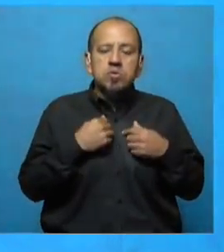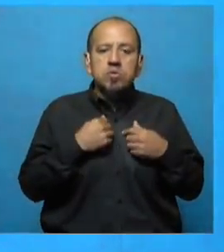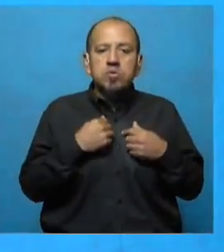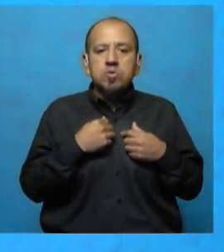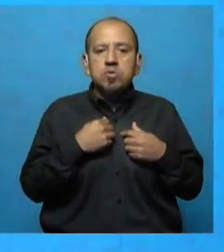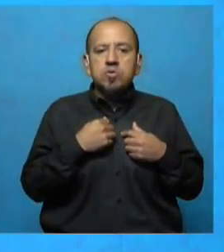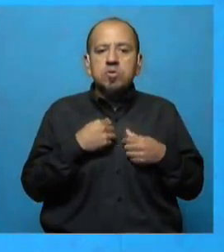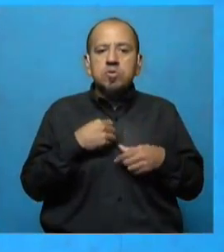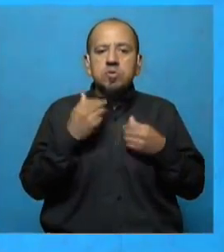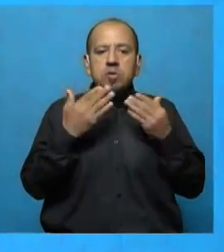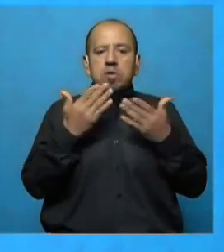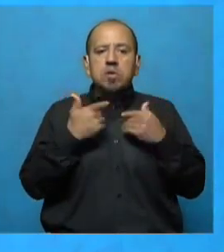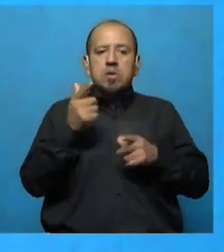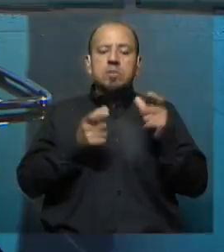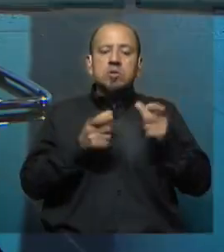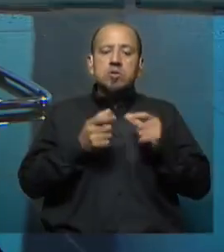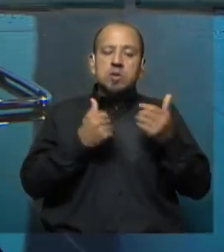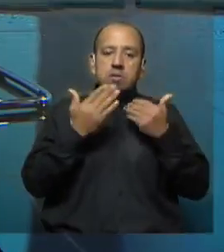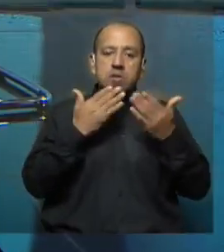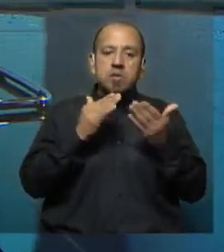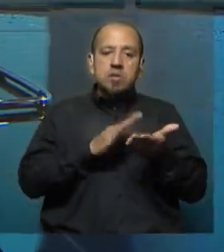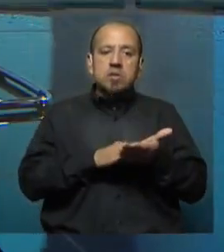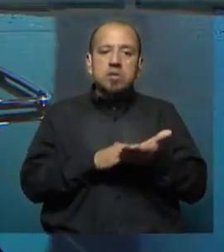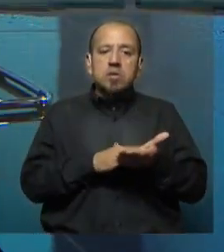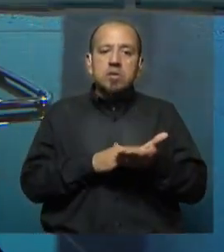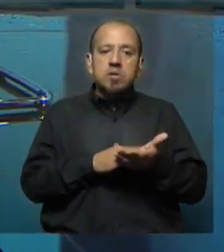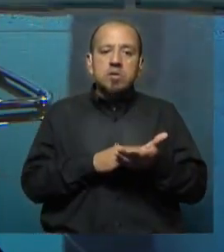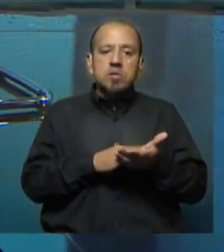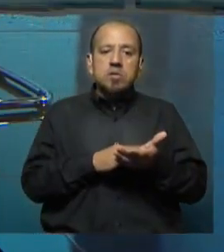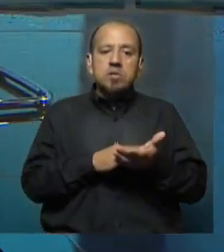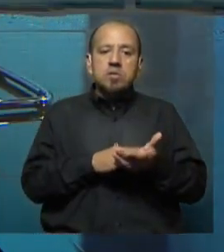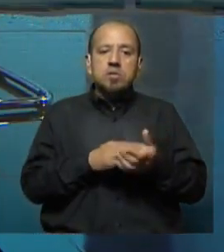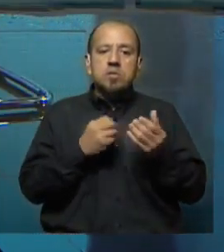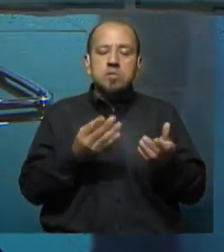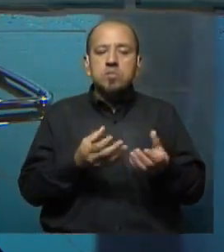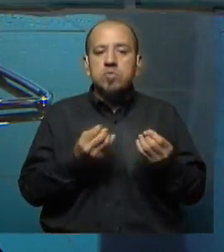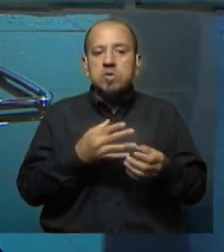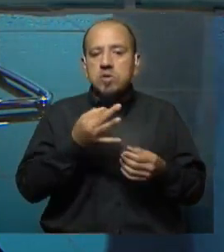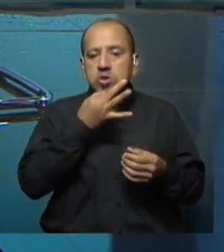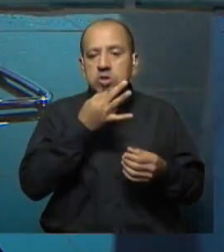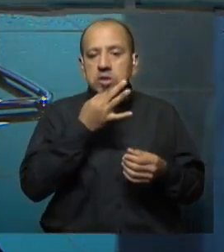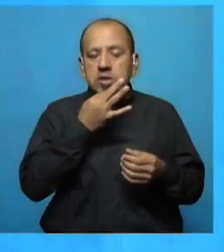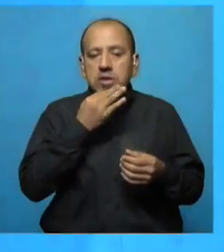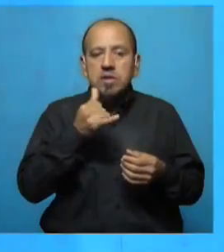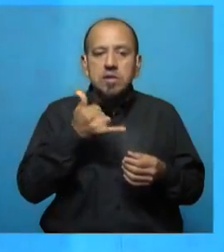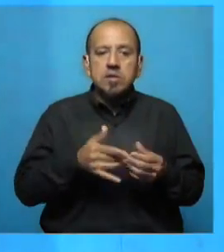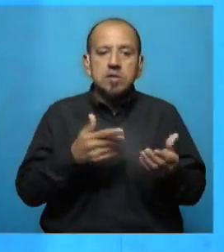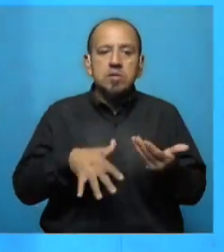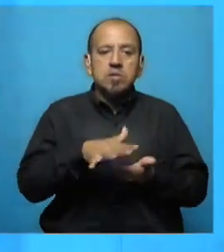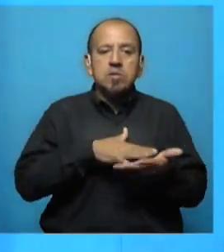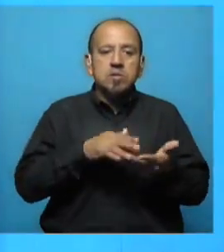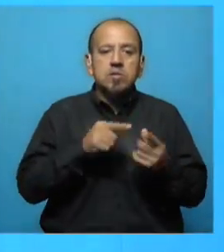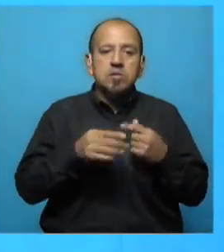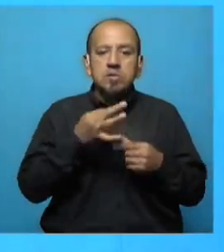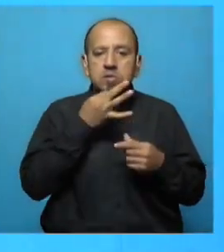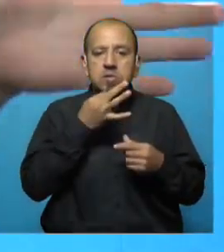de lo que la gente estaba hablando porque el chiste para que sea chiste tiene que tener un contexto Y si yo hago un chiste